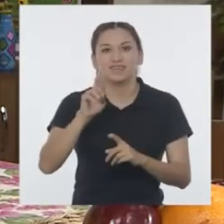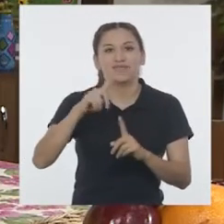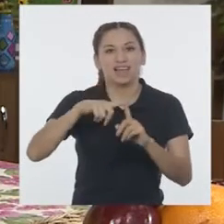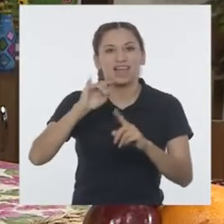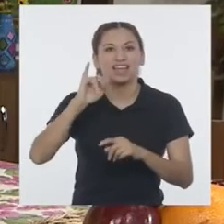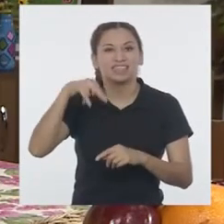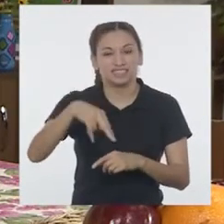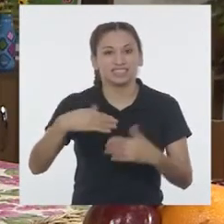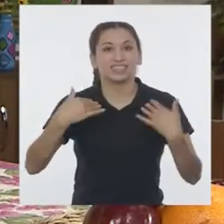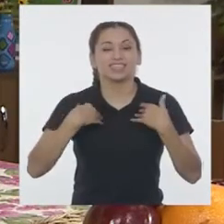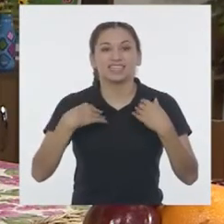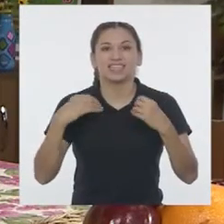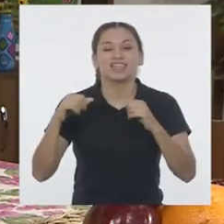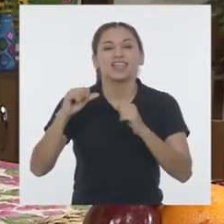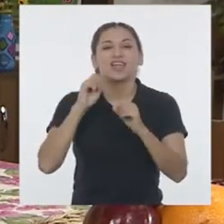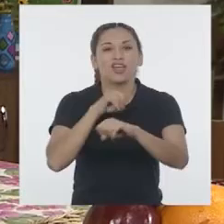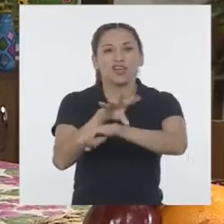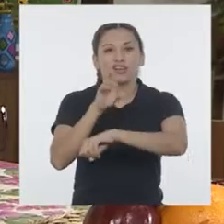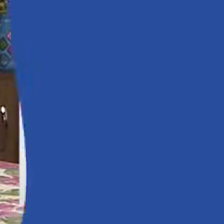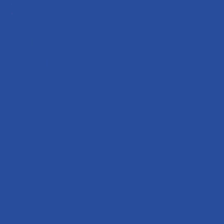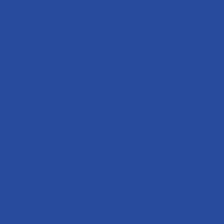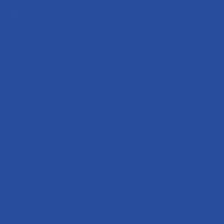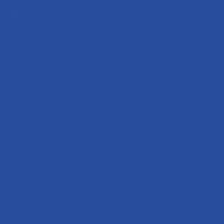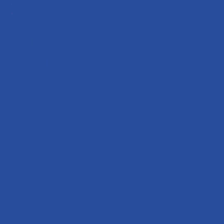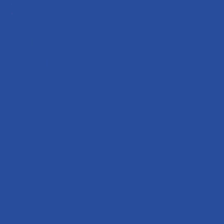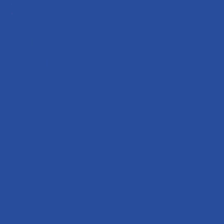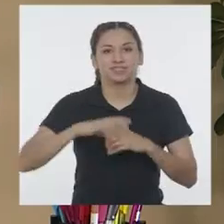nos tiene unos consejos sobre convivencia.